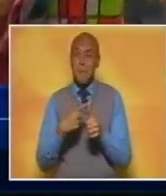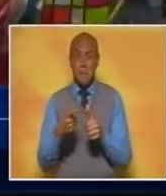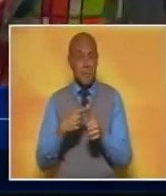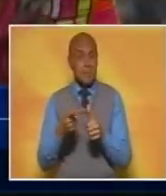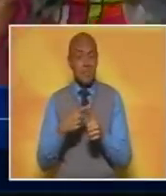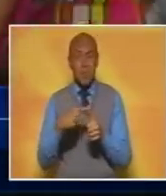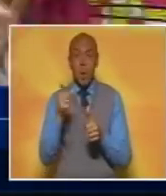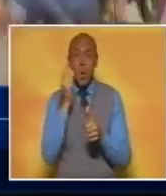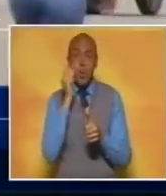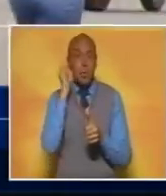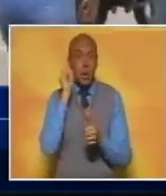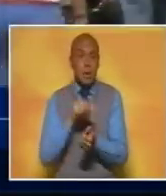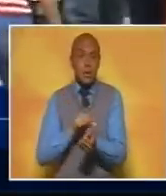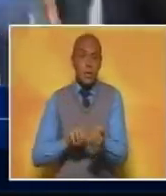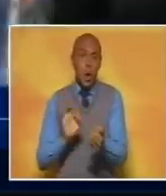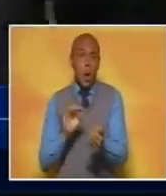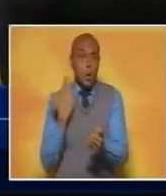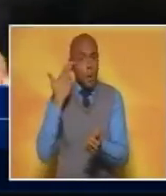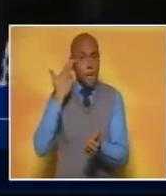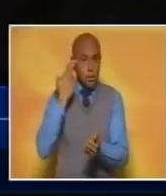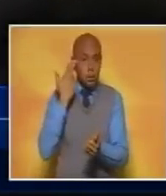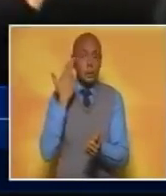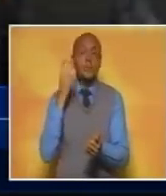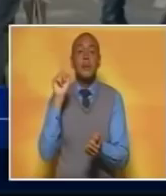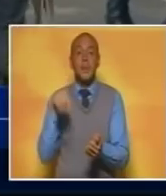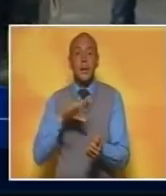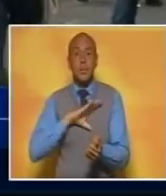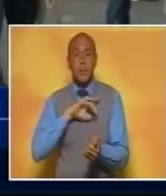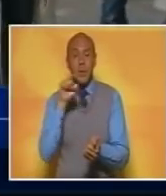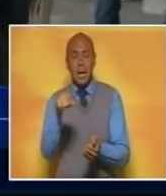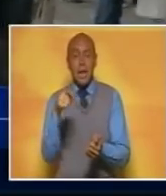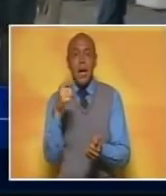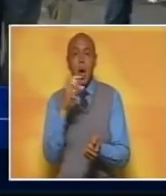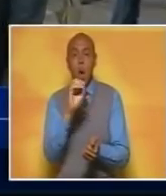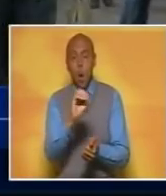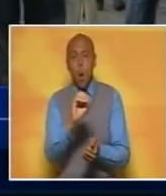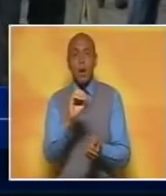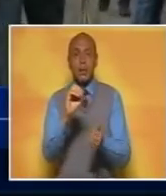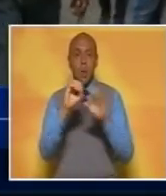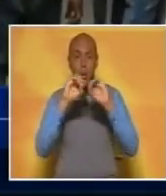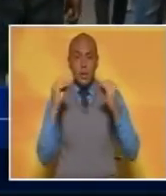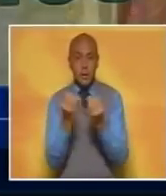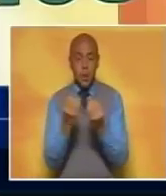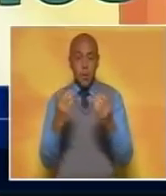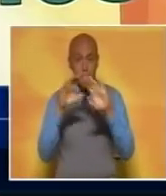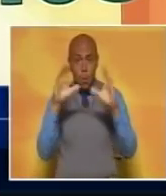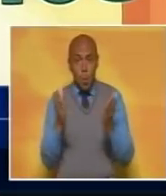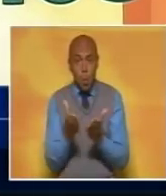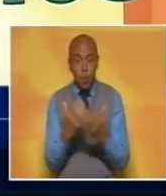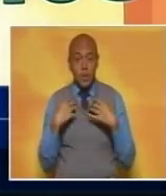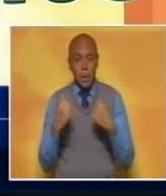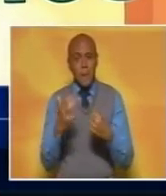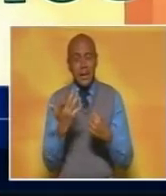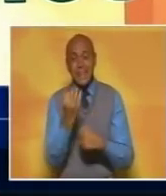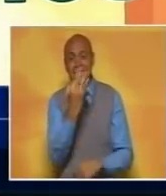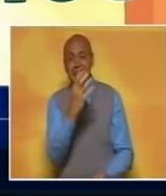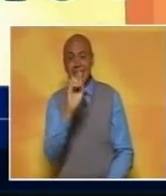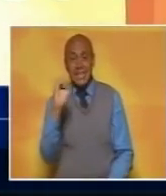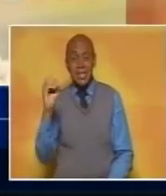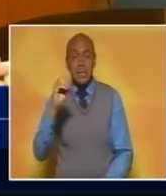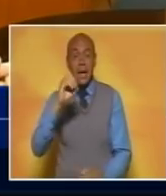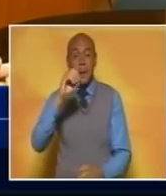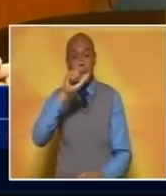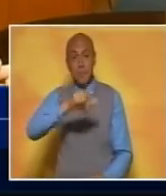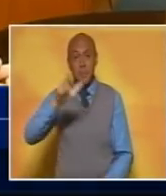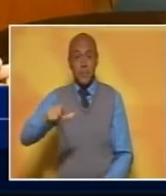de suicidio. Según la Organización Mundial de la Salud, más de 300 millones de personas padecen de depresión. En